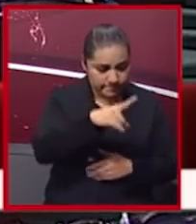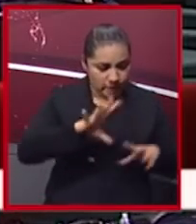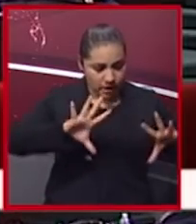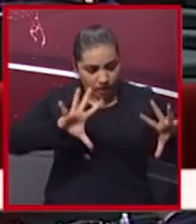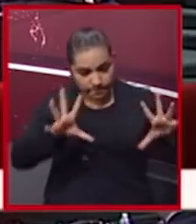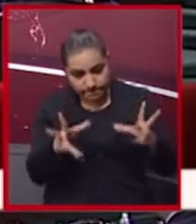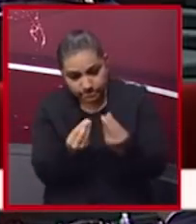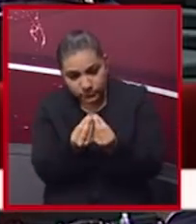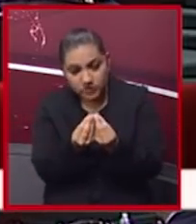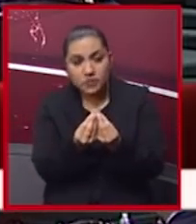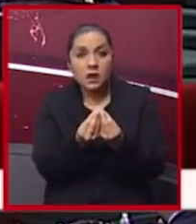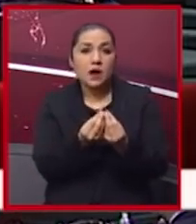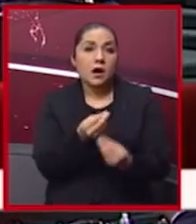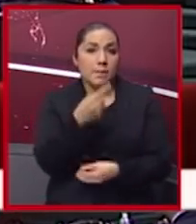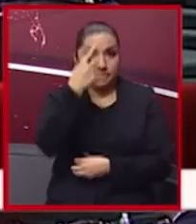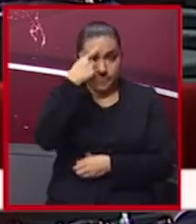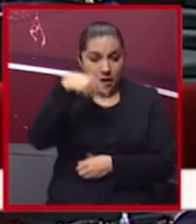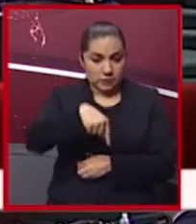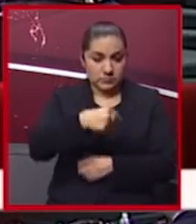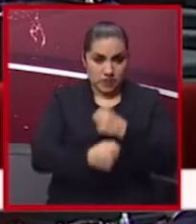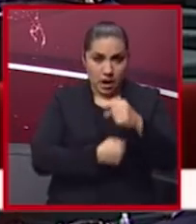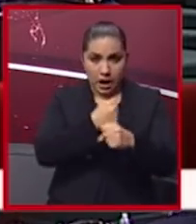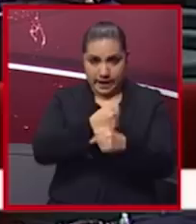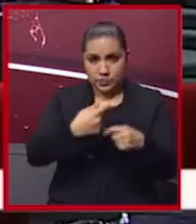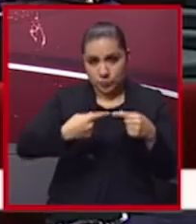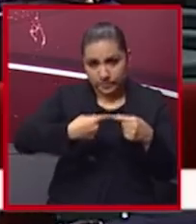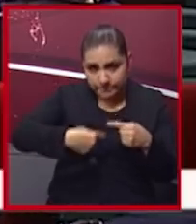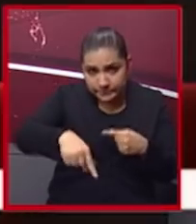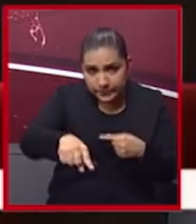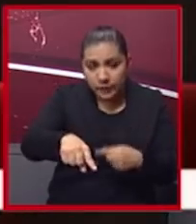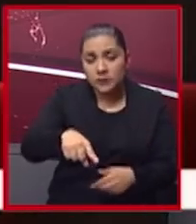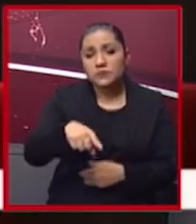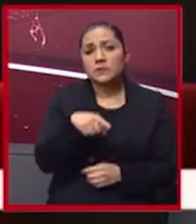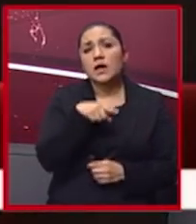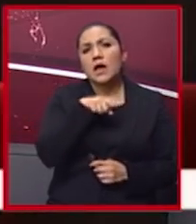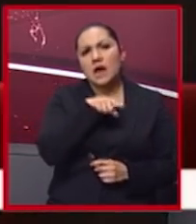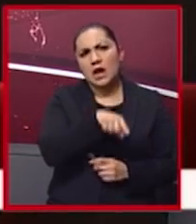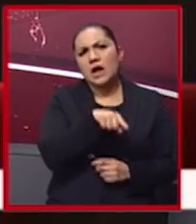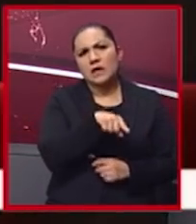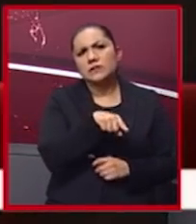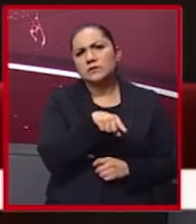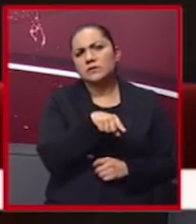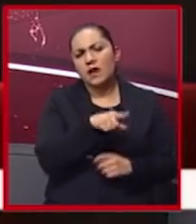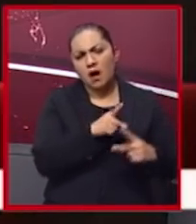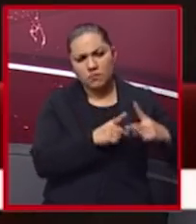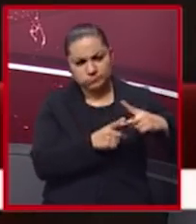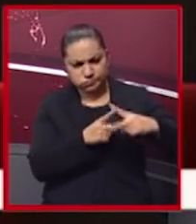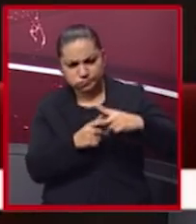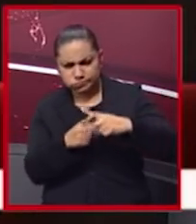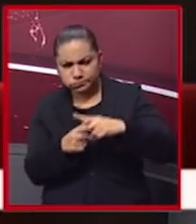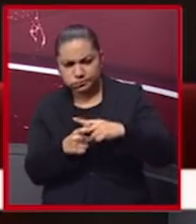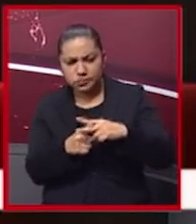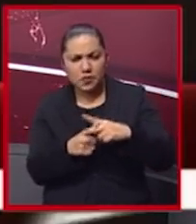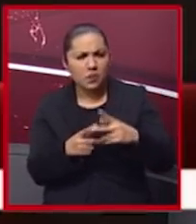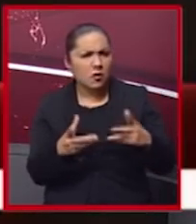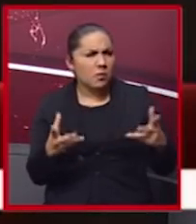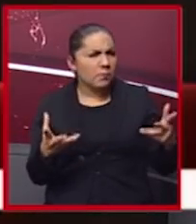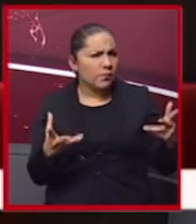cierre estimado para este año, son bastante, ¿qué diré? Bastante